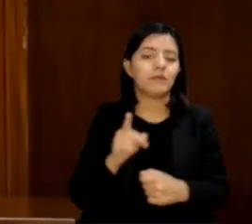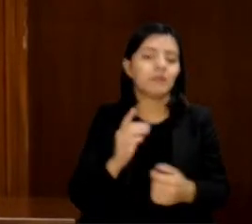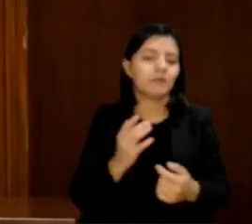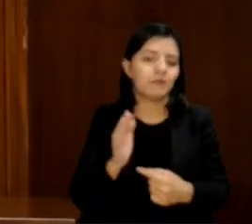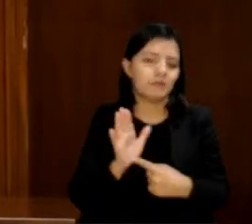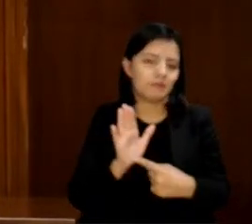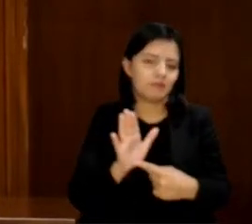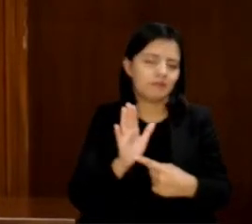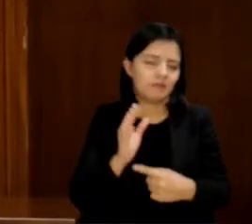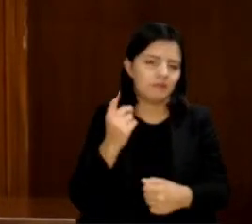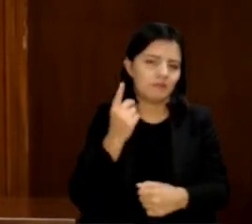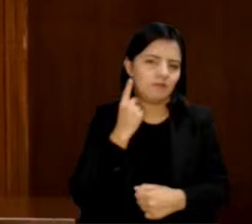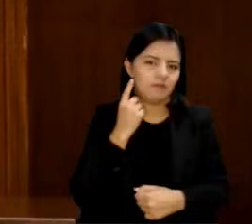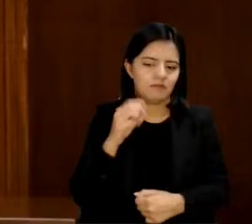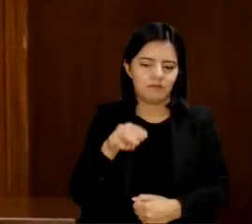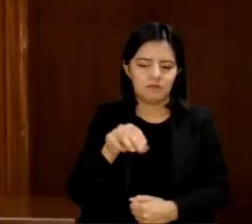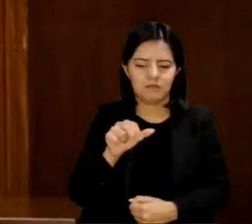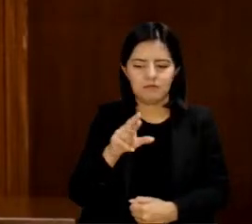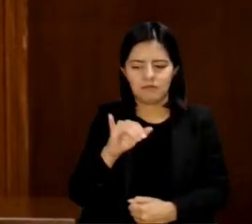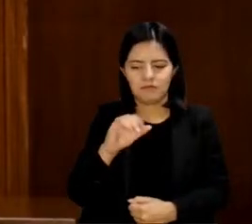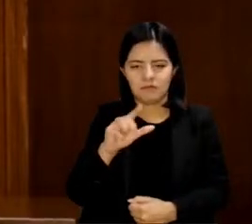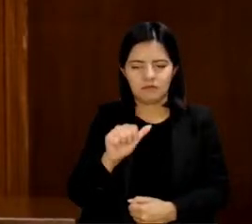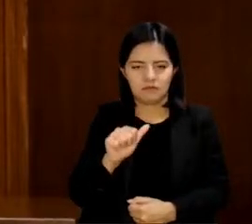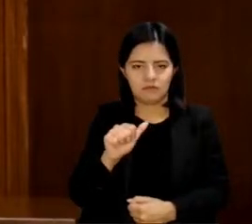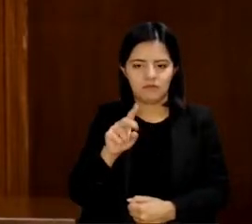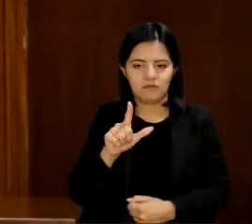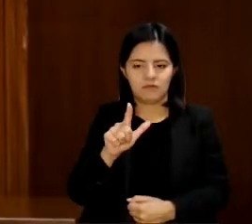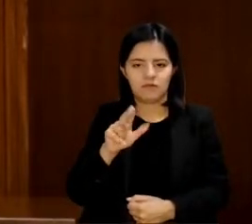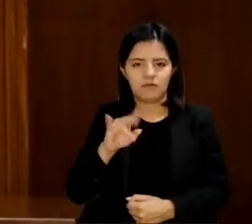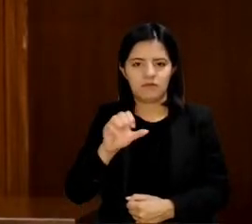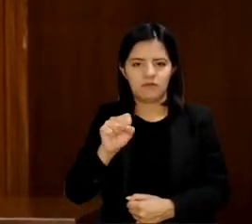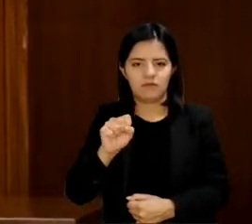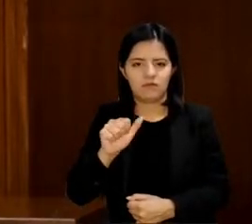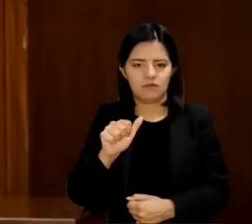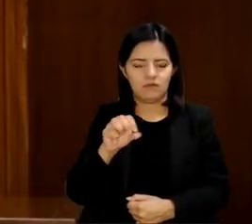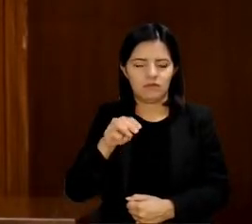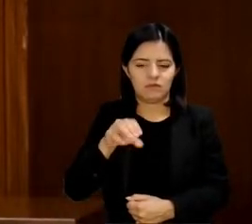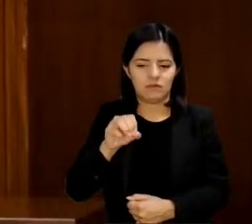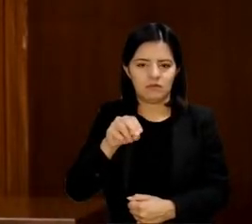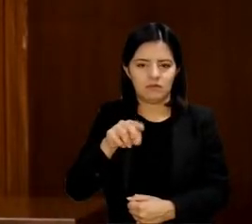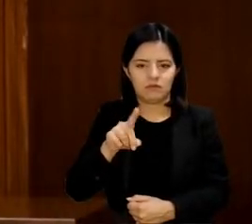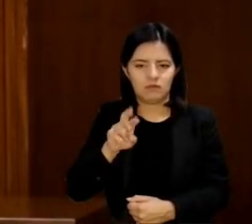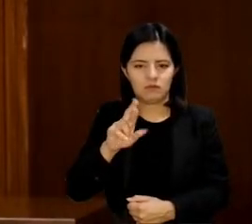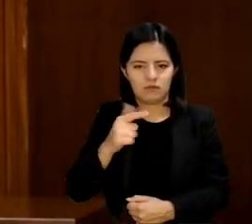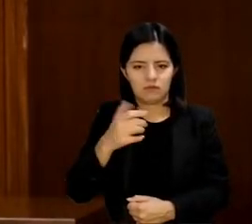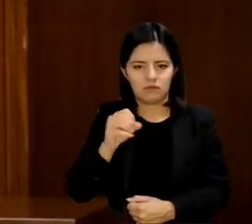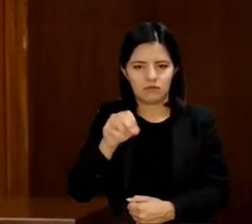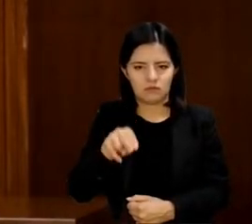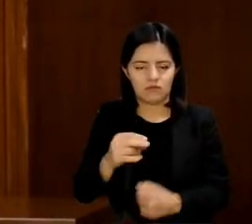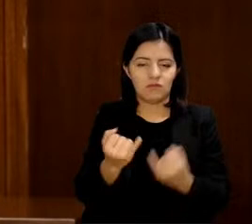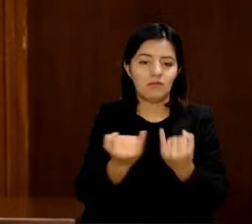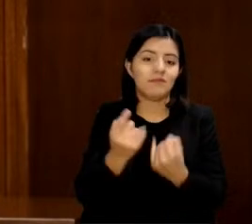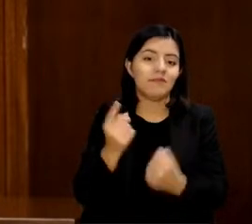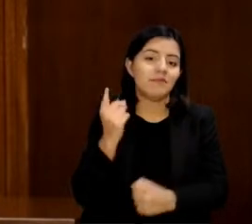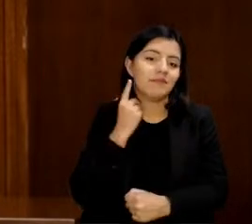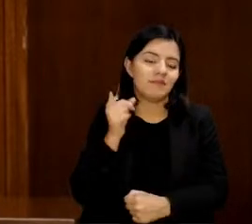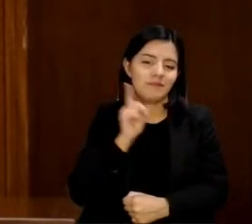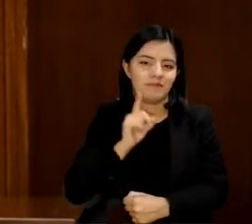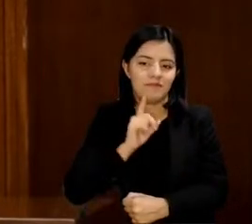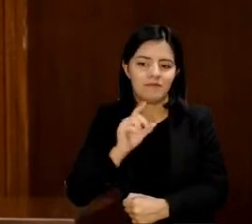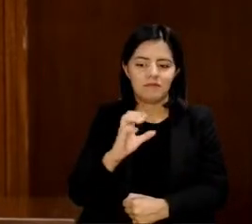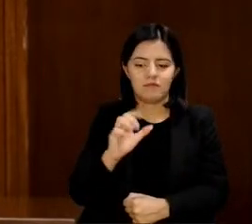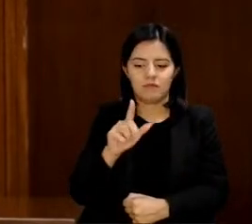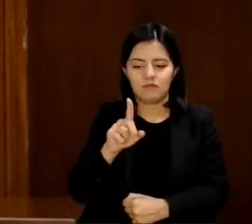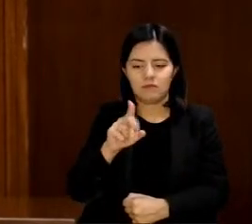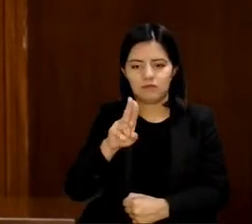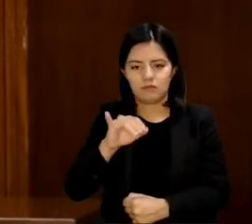María Luisa Mendoza Mondragón y la diputada Claudia Desiree Morales Robledo, en nombre del Grupo Parlamentario del Partido